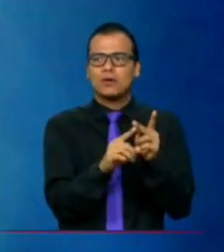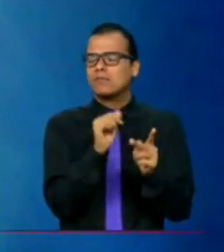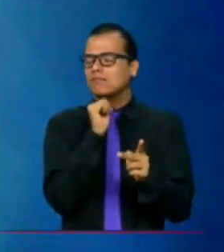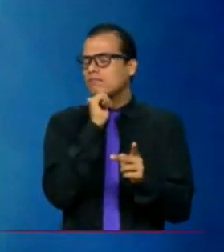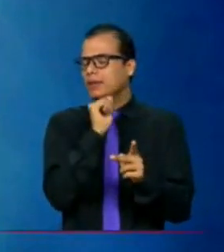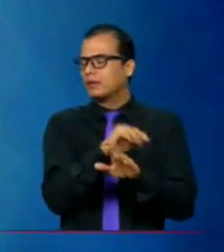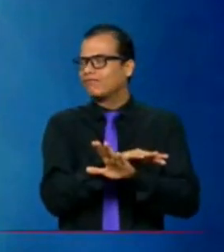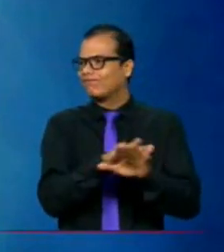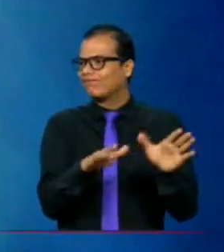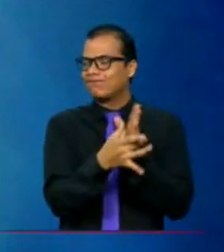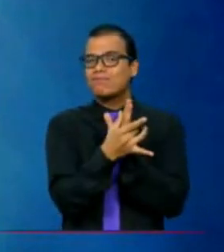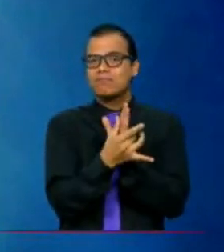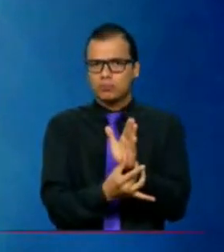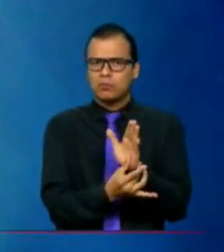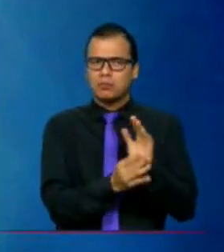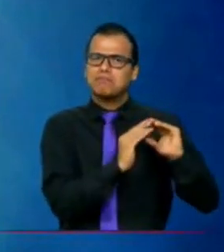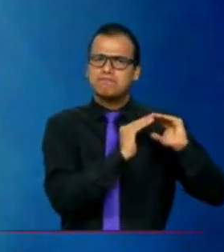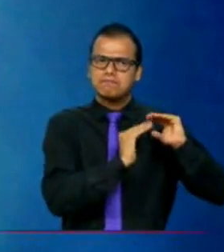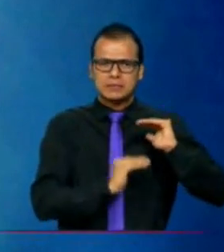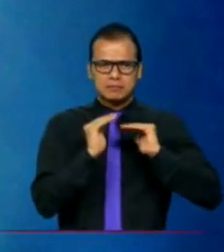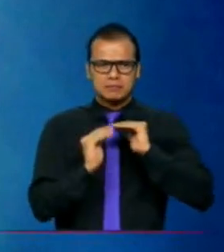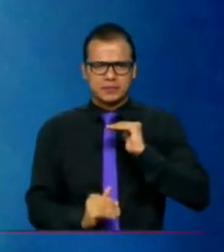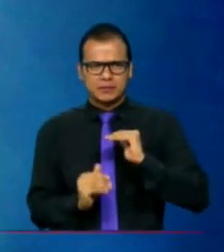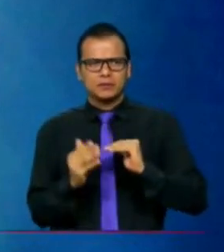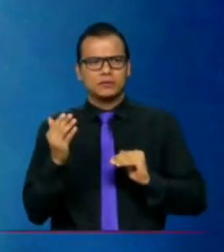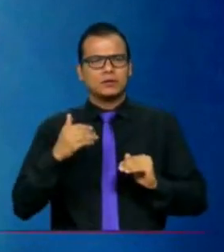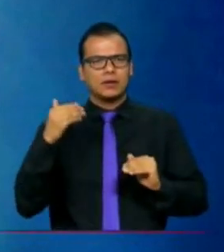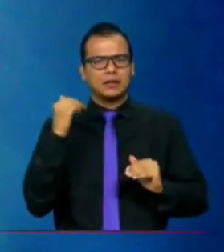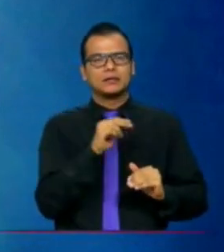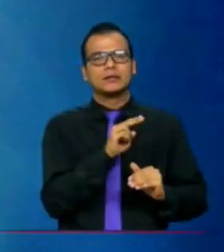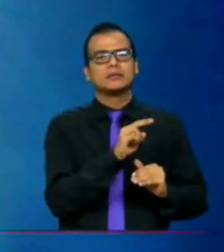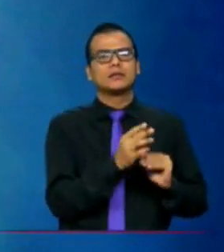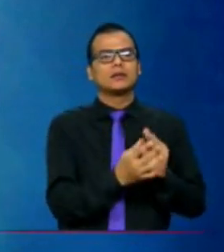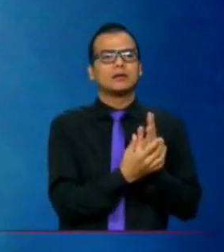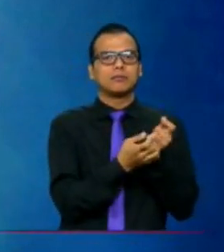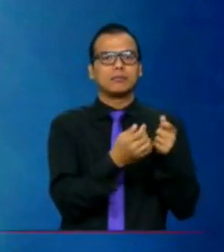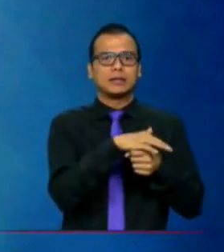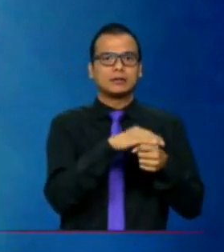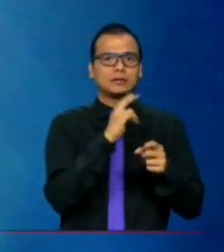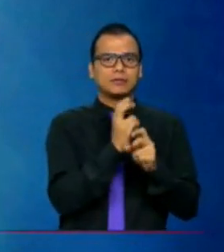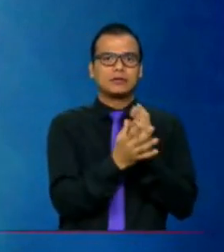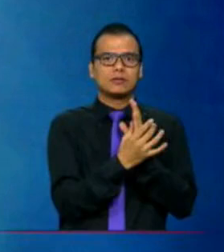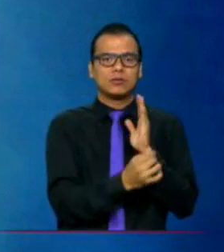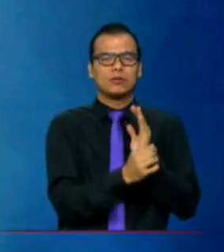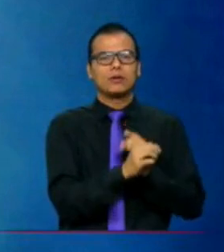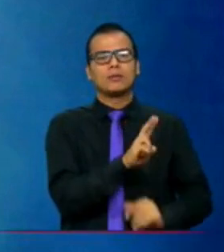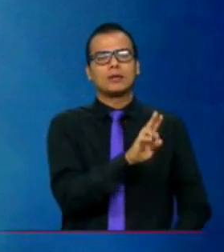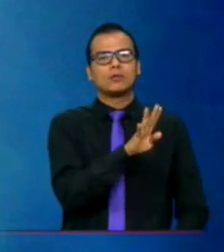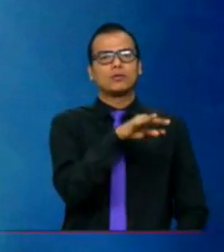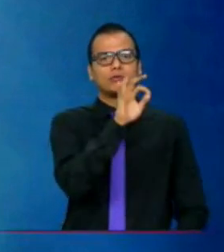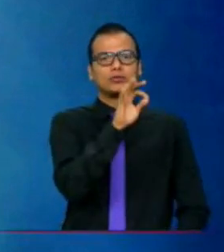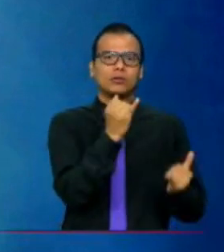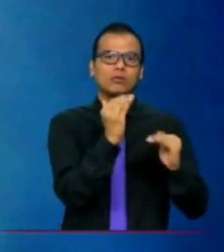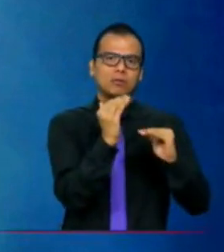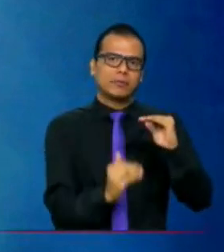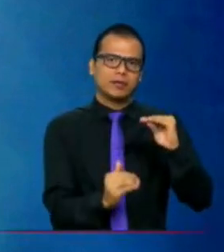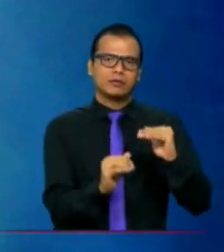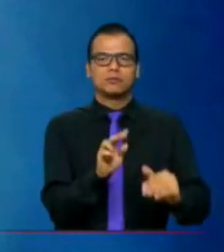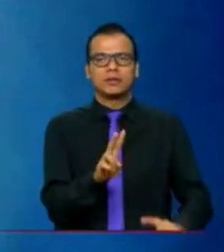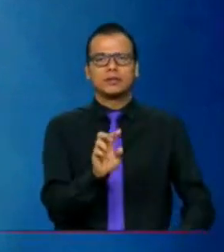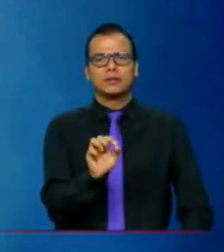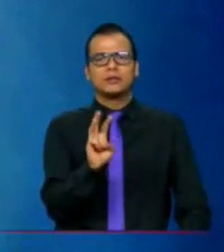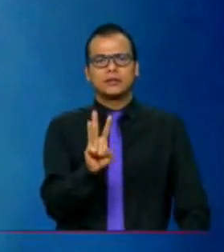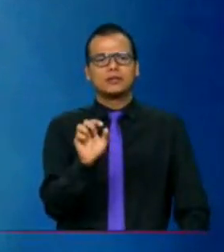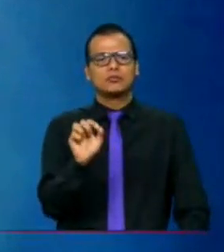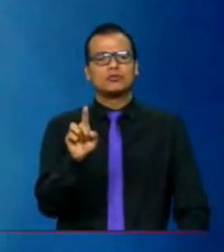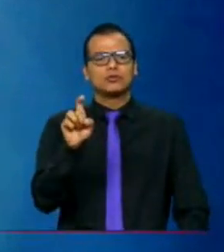pobreza extrema. En términos de la pobreza monetaria pasamos de una tasa de 24% a una de 23.6%, en donde